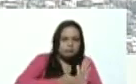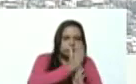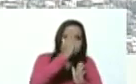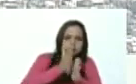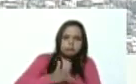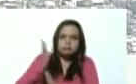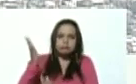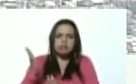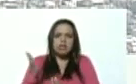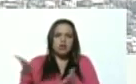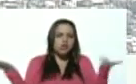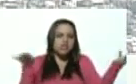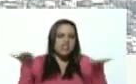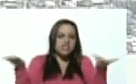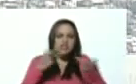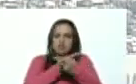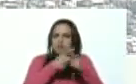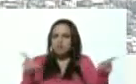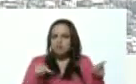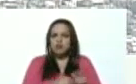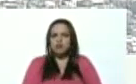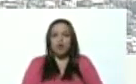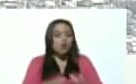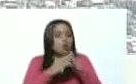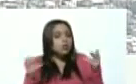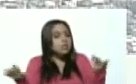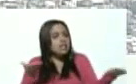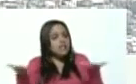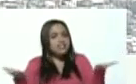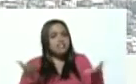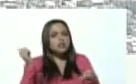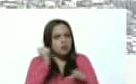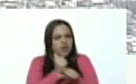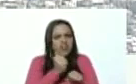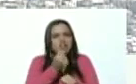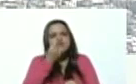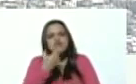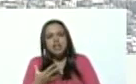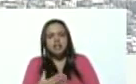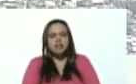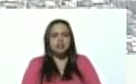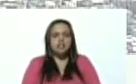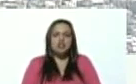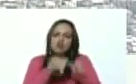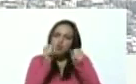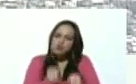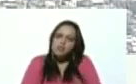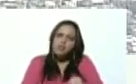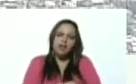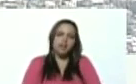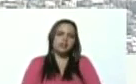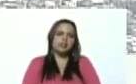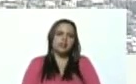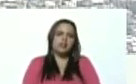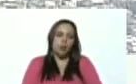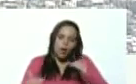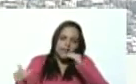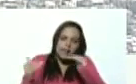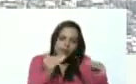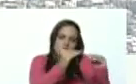servicios públicos, con todos sus servicios funcionando, con seguridad, con